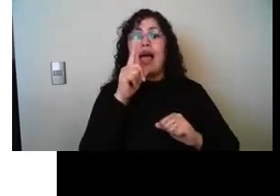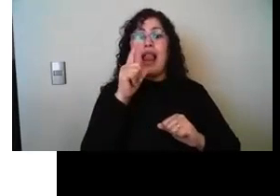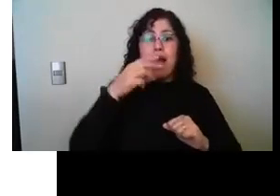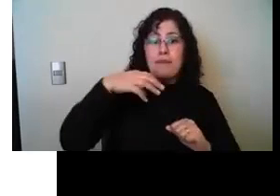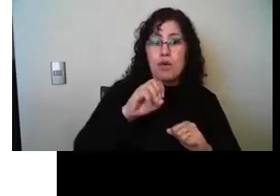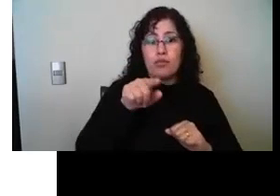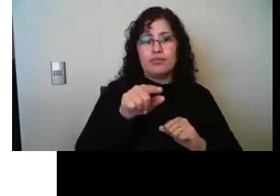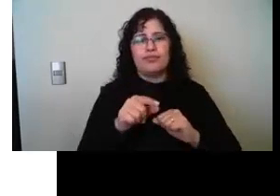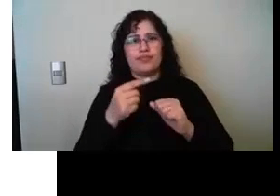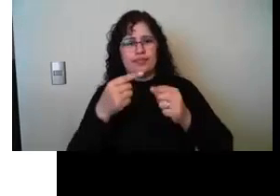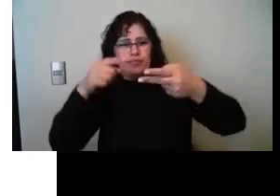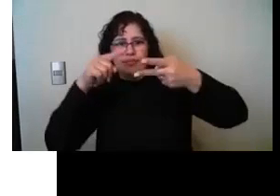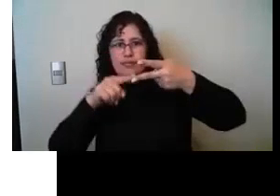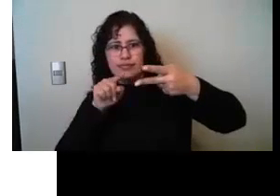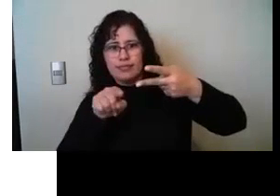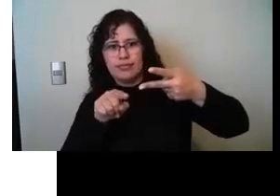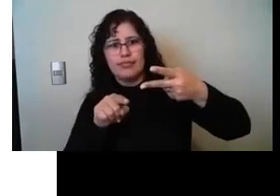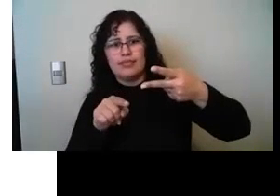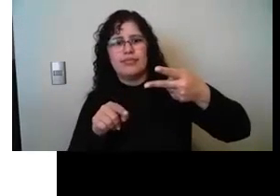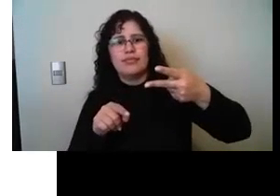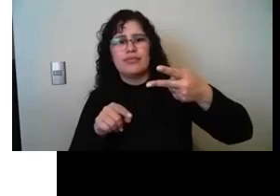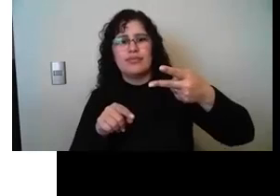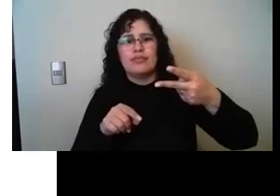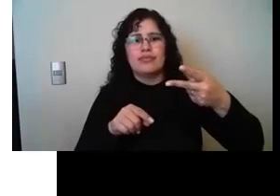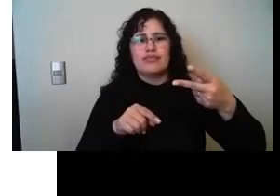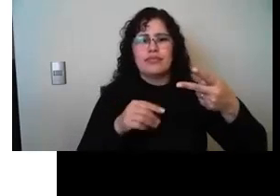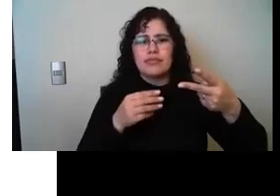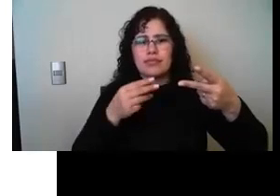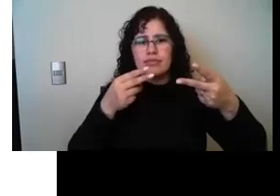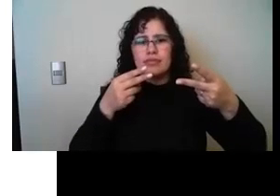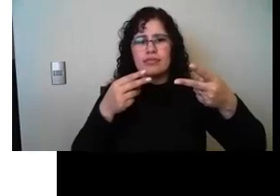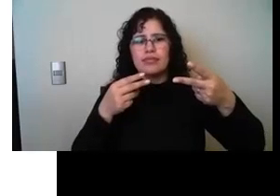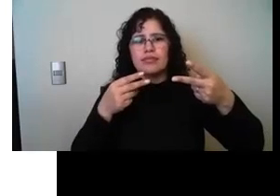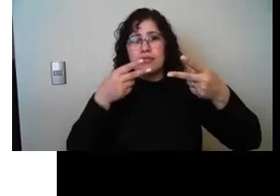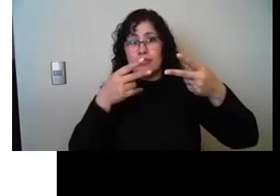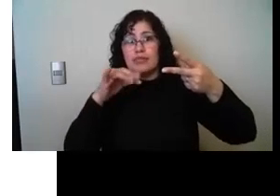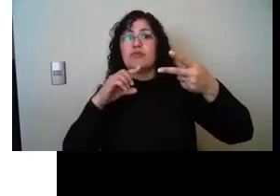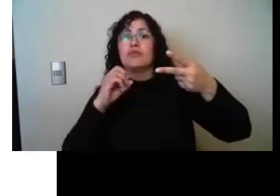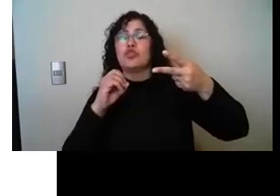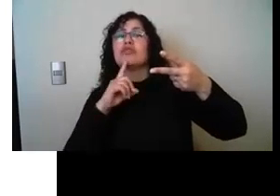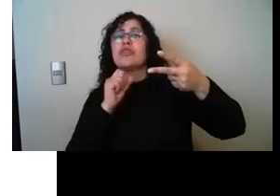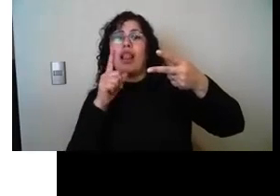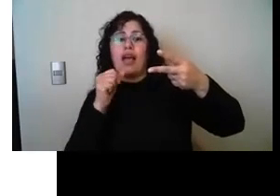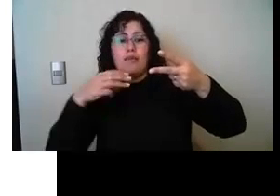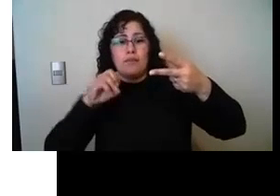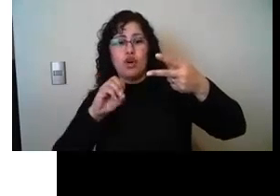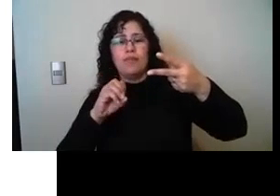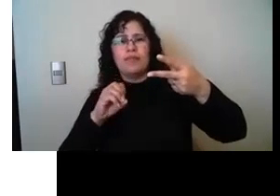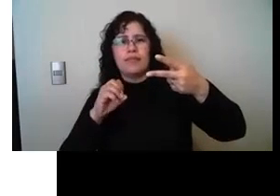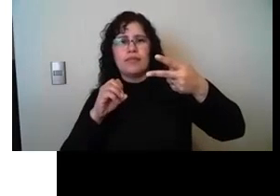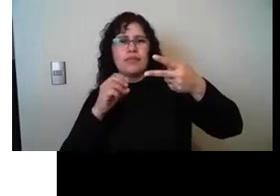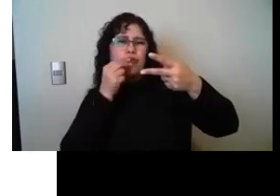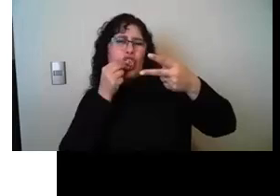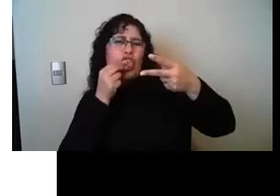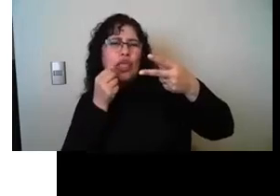produce la salivación, entre otras cosas. Y si se fijan acá, hay una participación del hipocampo,